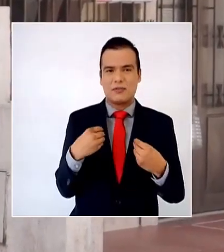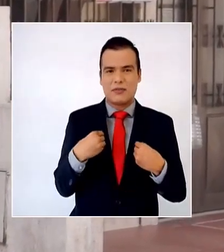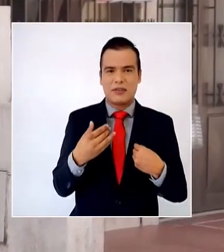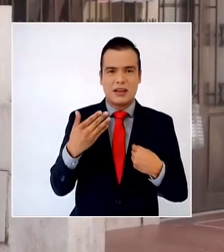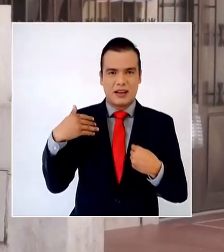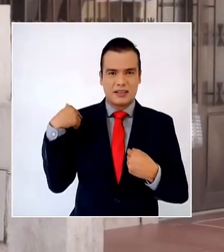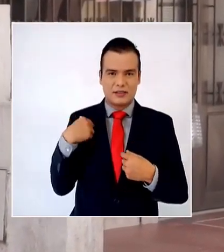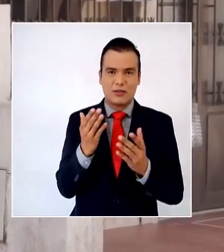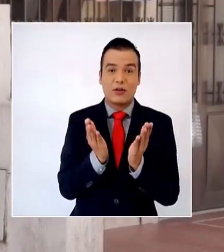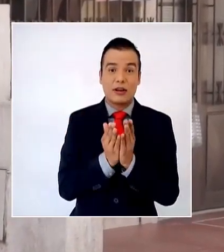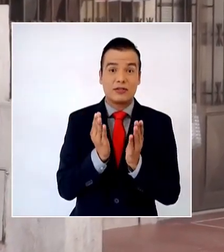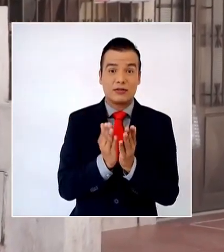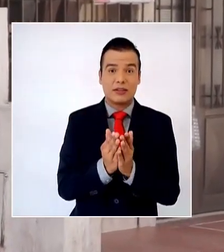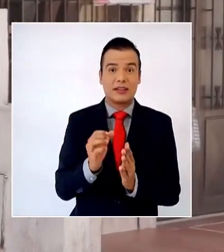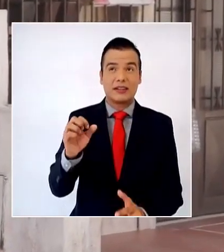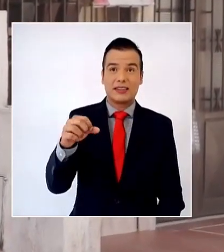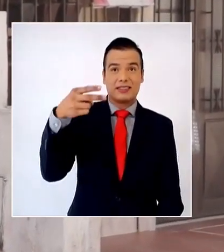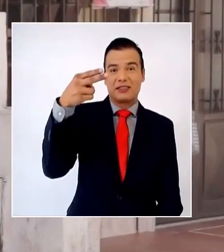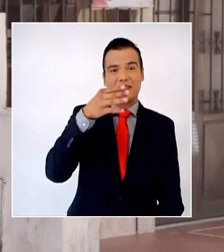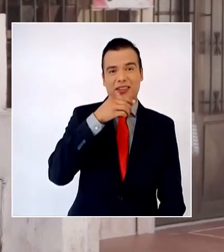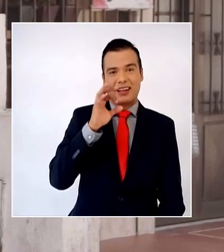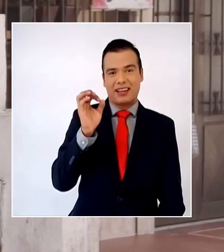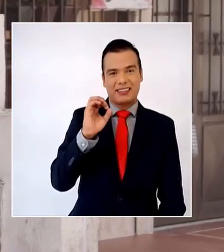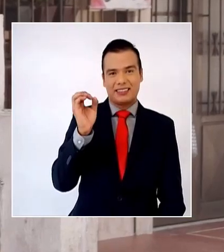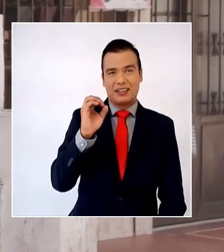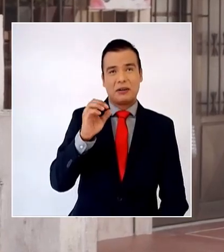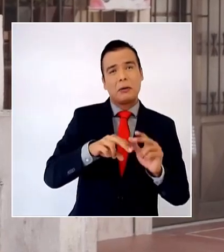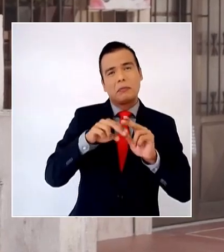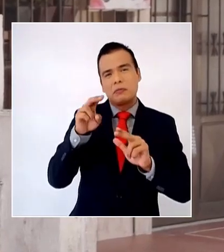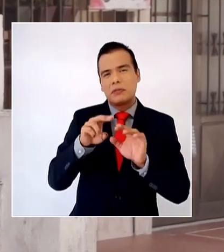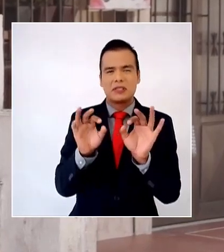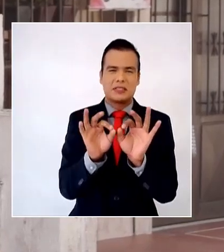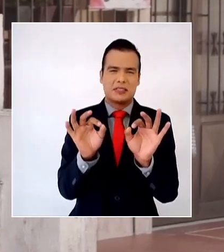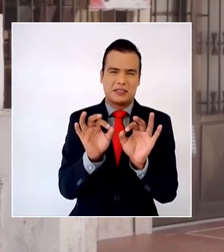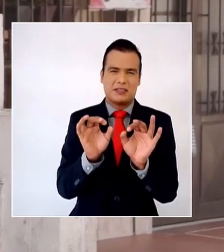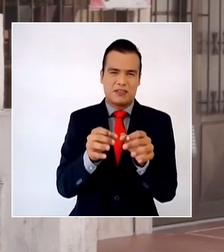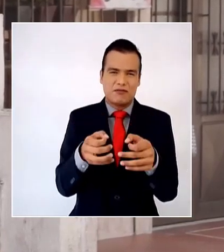todavía no estaba, estaba en obra negra. No era...